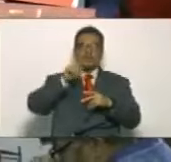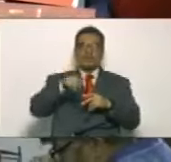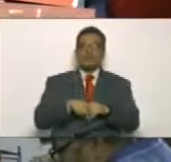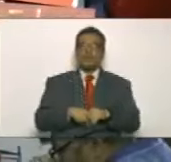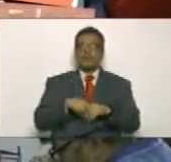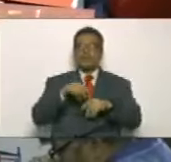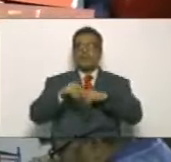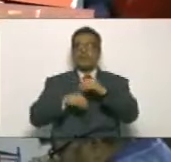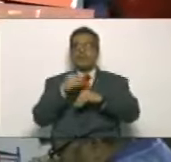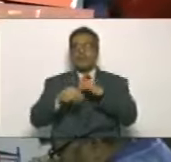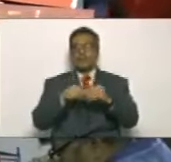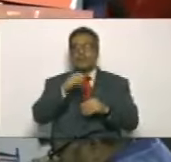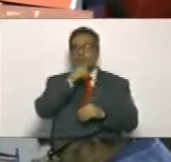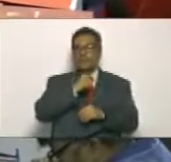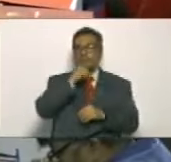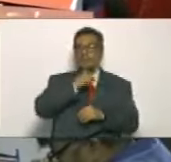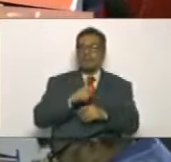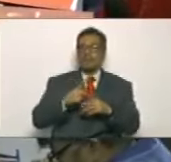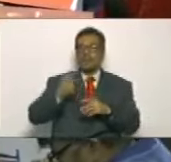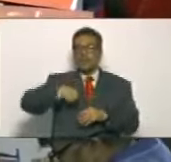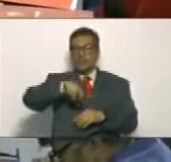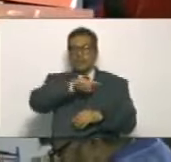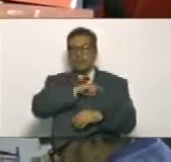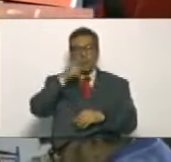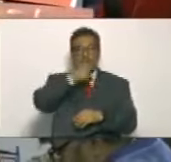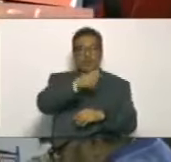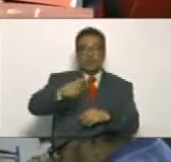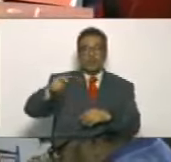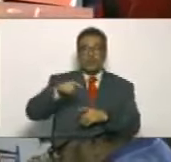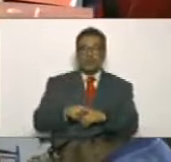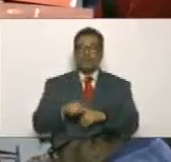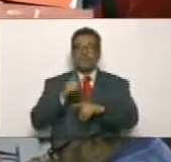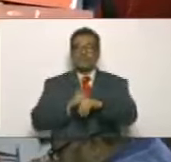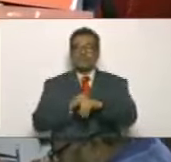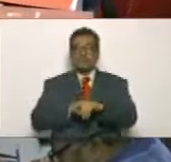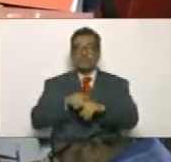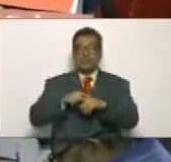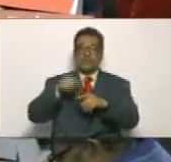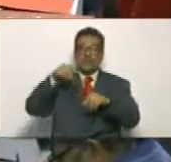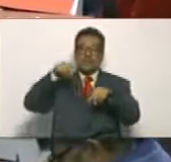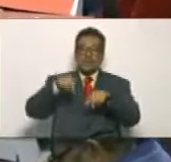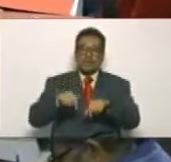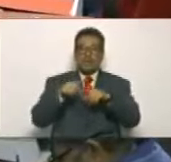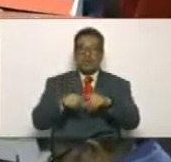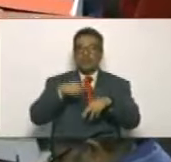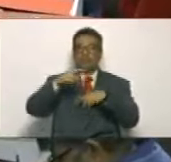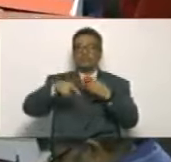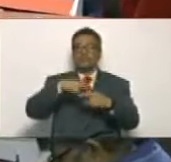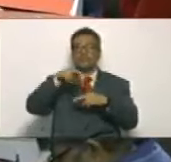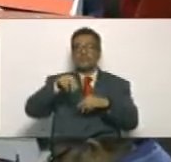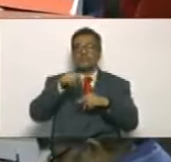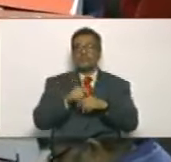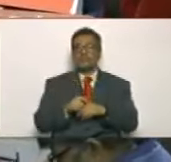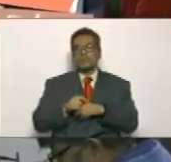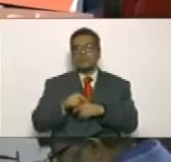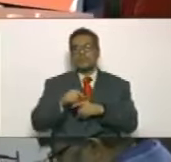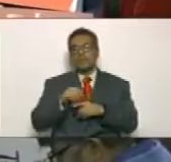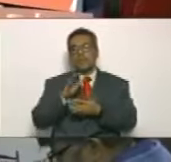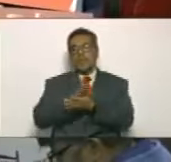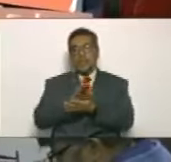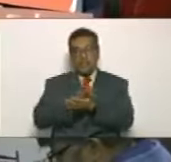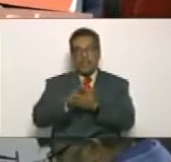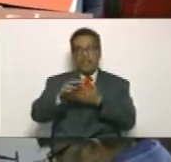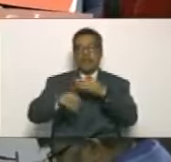tras décadas de resistencia de nuestro pueblo. Y luego de aquel por ahora de reivindicación popular que